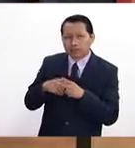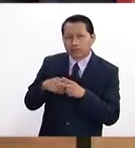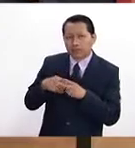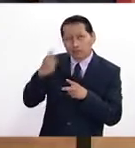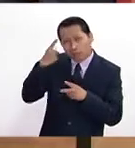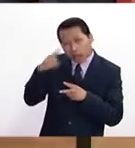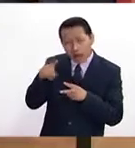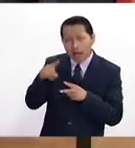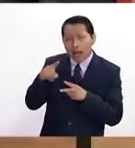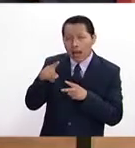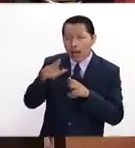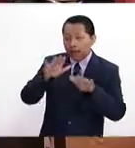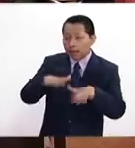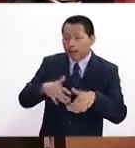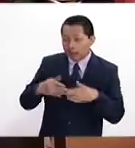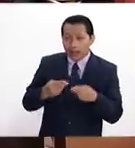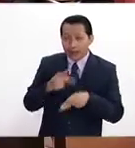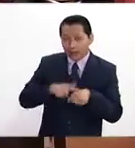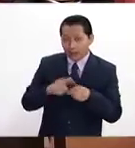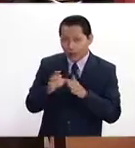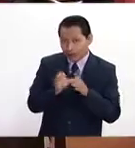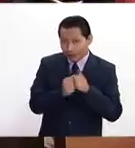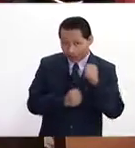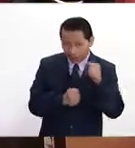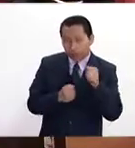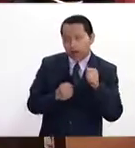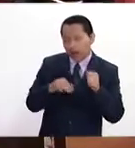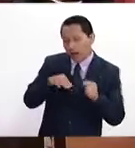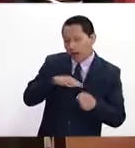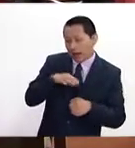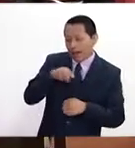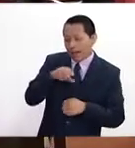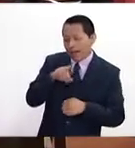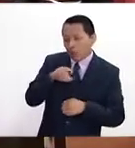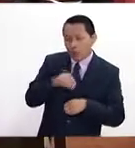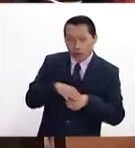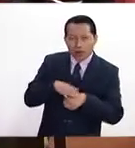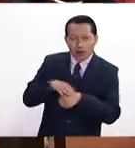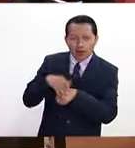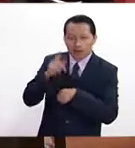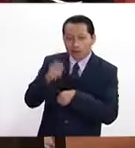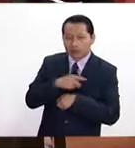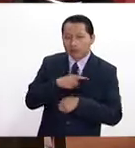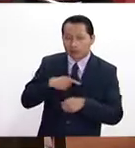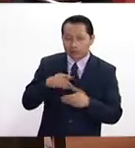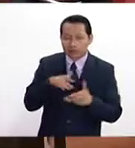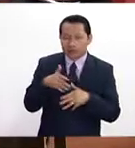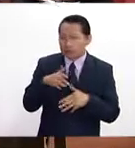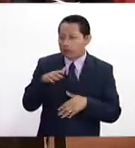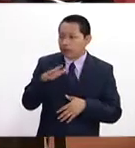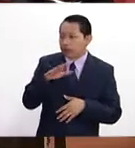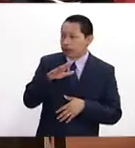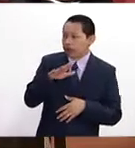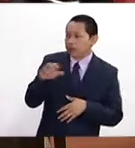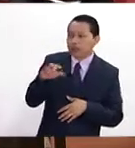conformar esta Asamblea Nacional Constituyente a la que convocó Maduro, donde se tendrán que elegir alrededor de